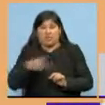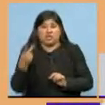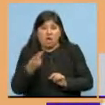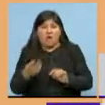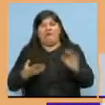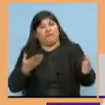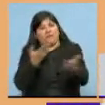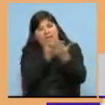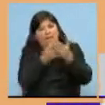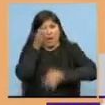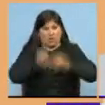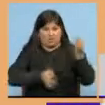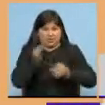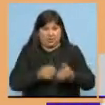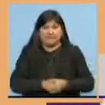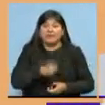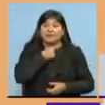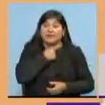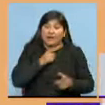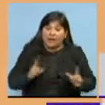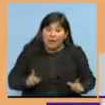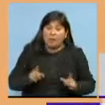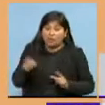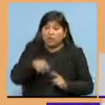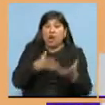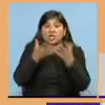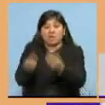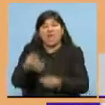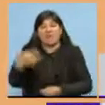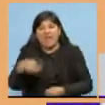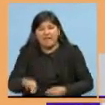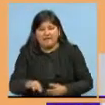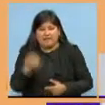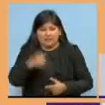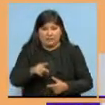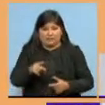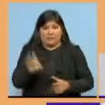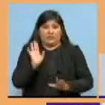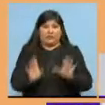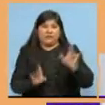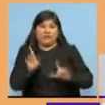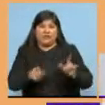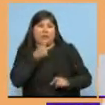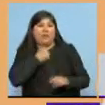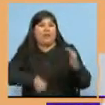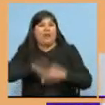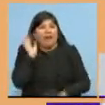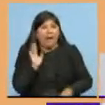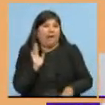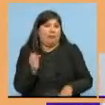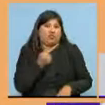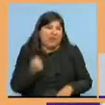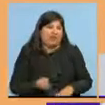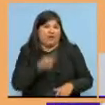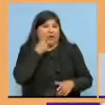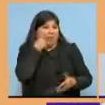justicia no queremos que ningún reclamo se quede en ese limbo entre que sale más barato quedarse con el abuso que pagar un